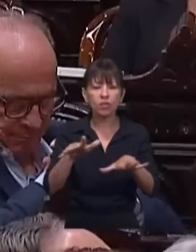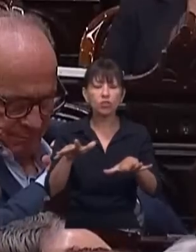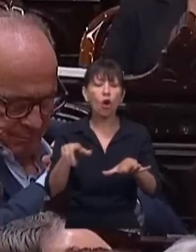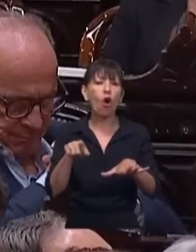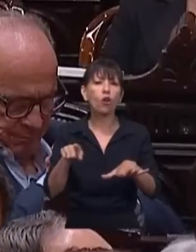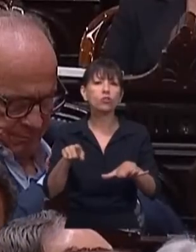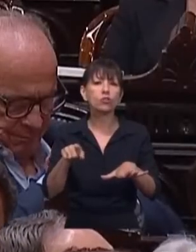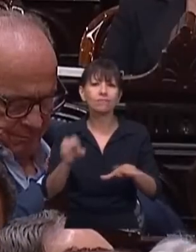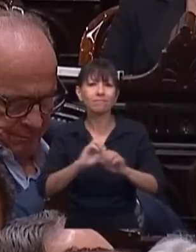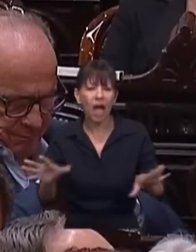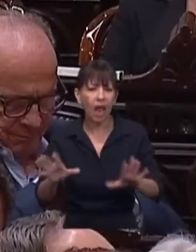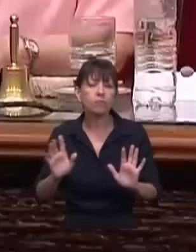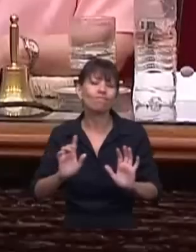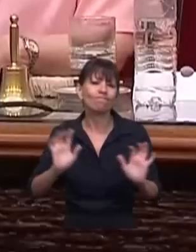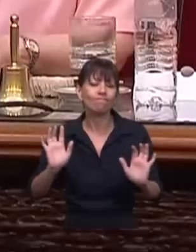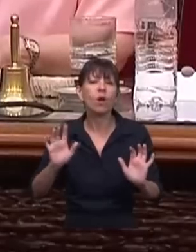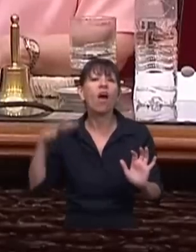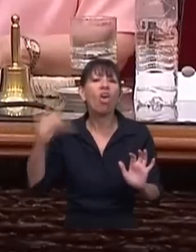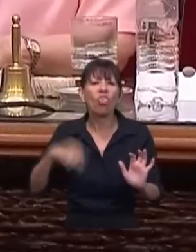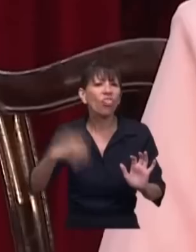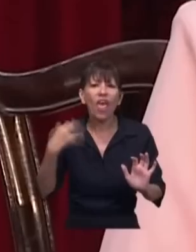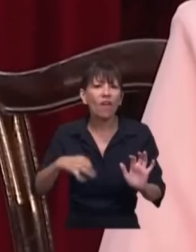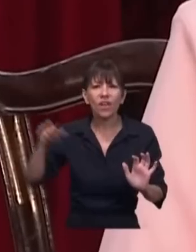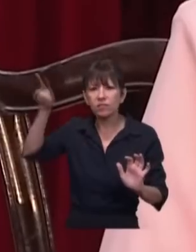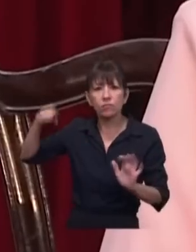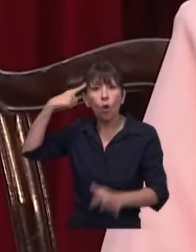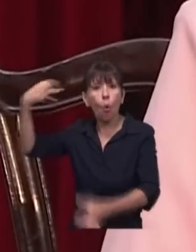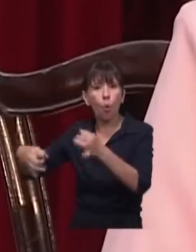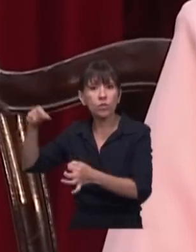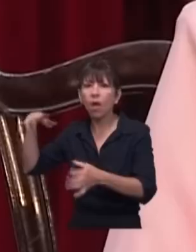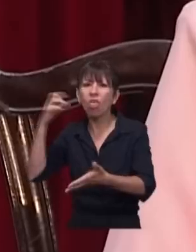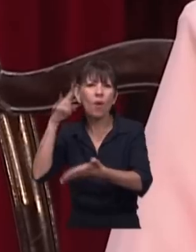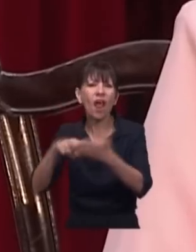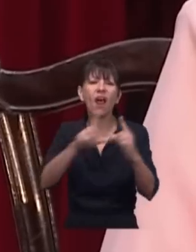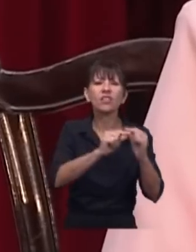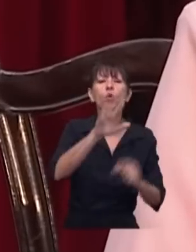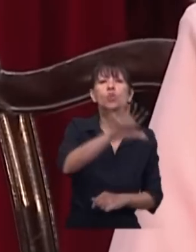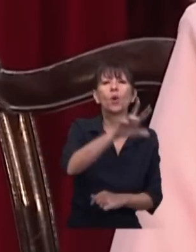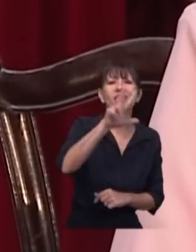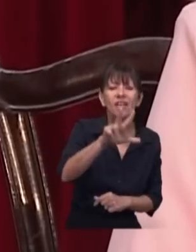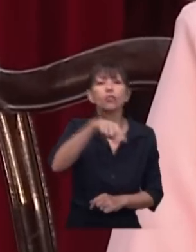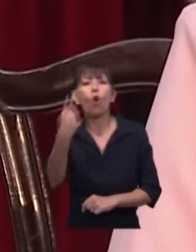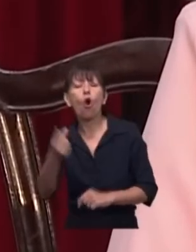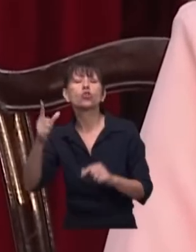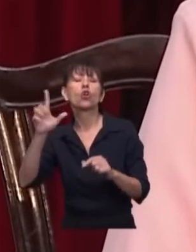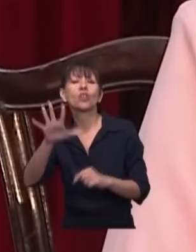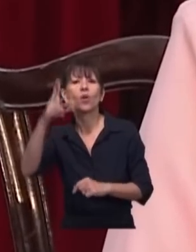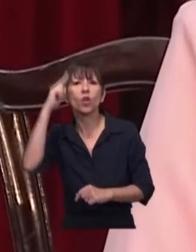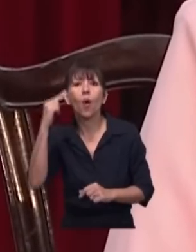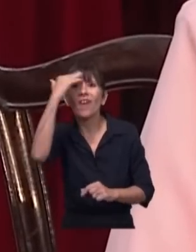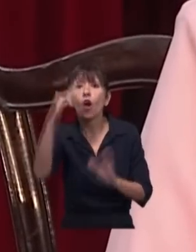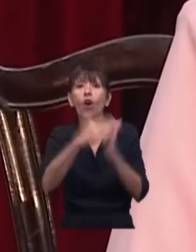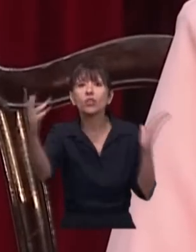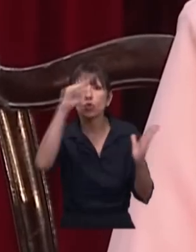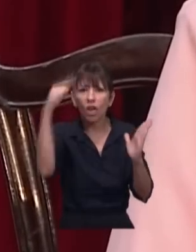falso. Solamente tienen que ir y leer los artículos 53 y 59 de nuestra Constitución Nacional.